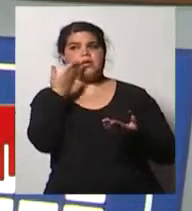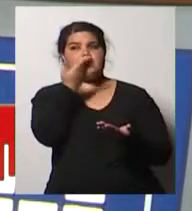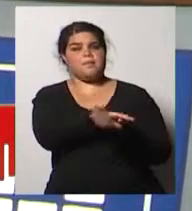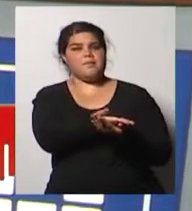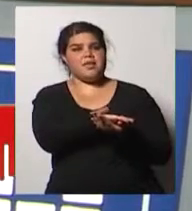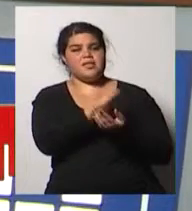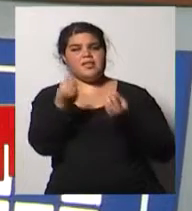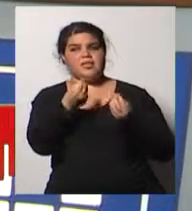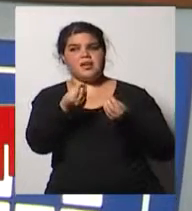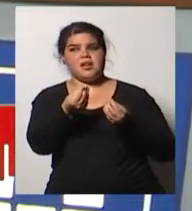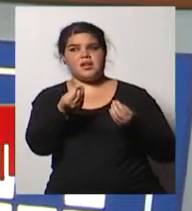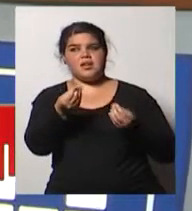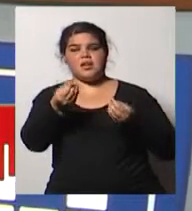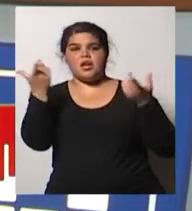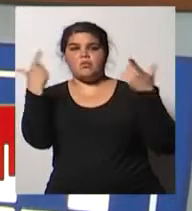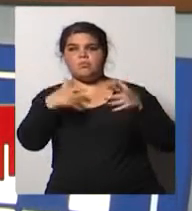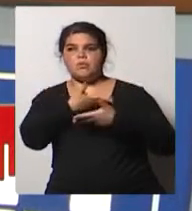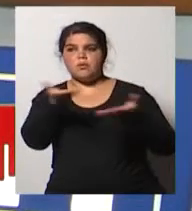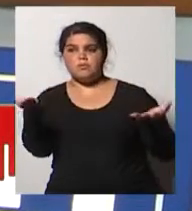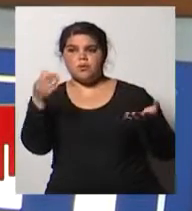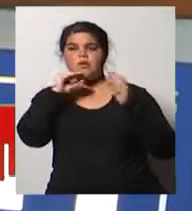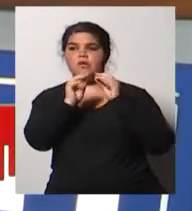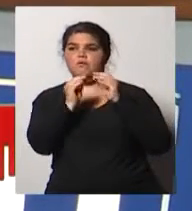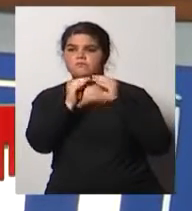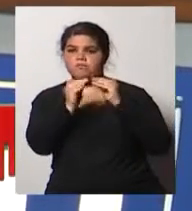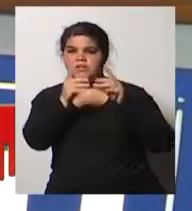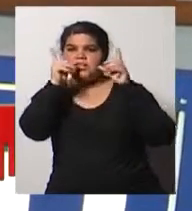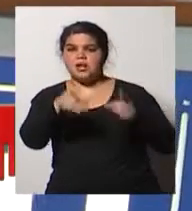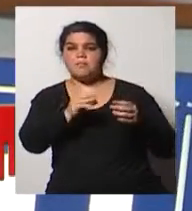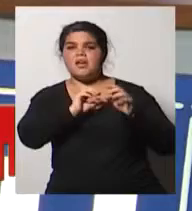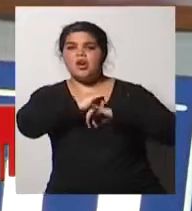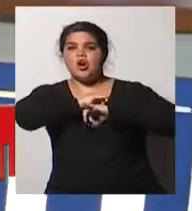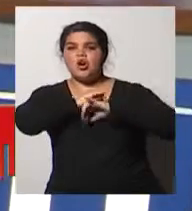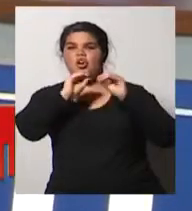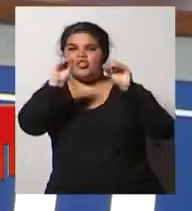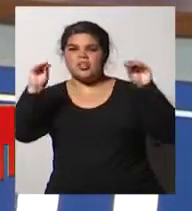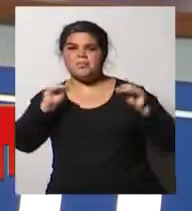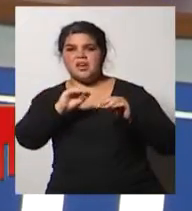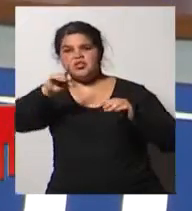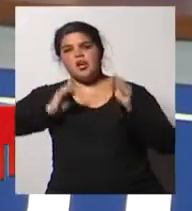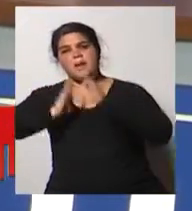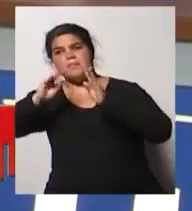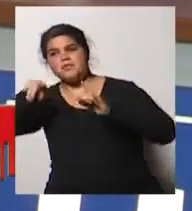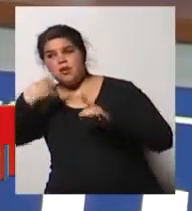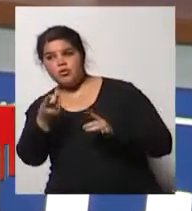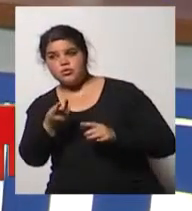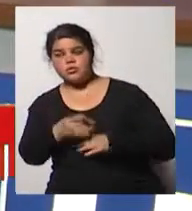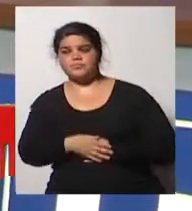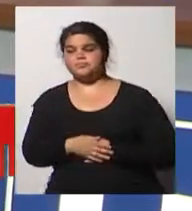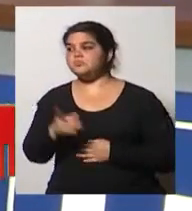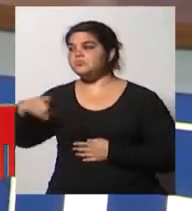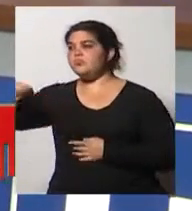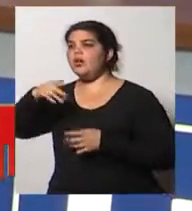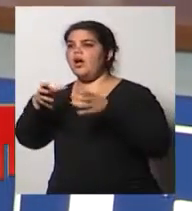debate público sobre otro tipo de industrias y sobre la contaminación de las mismas, ¿no? Miren, usted dice ambientalistas, no